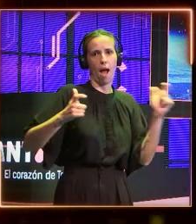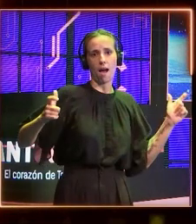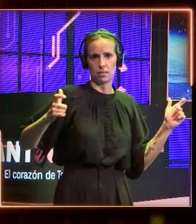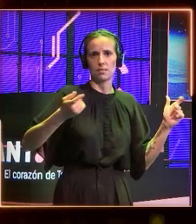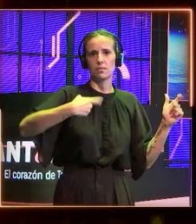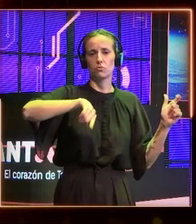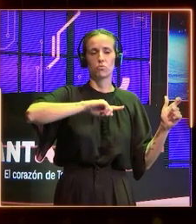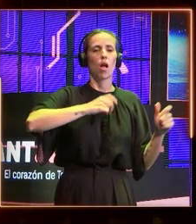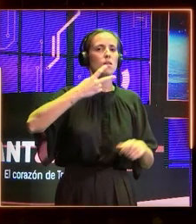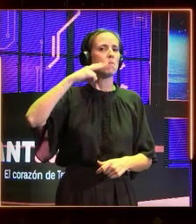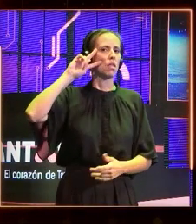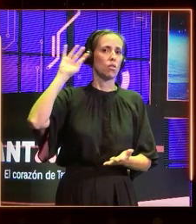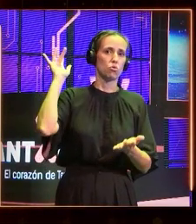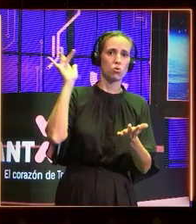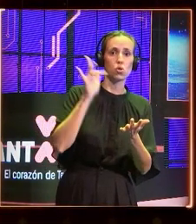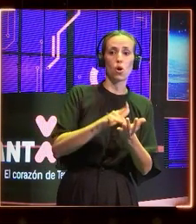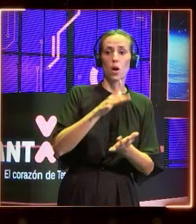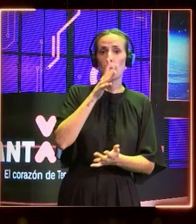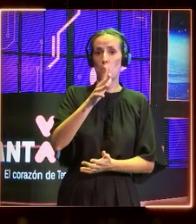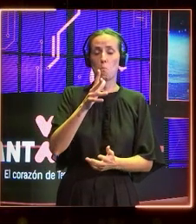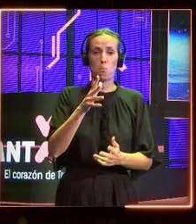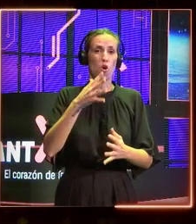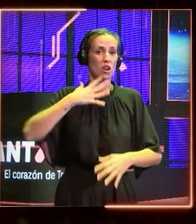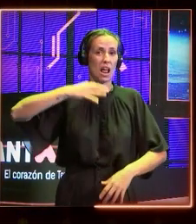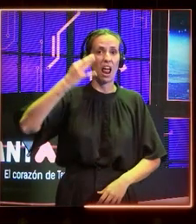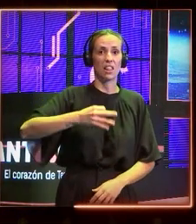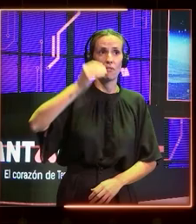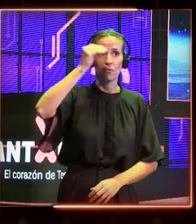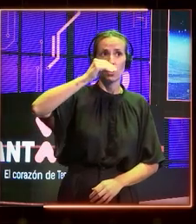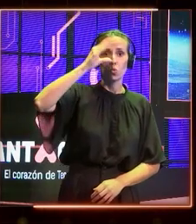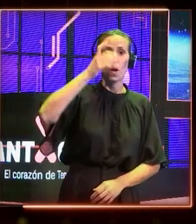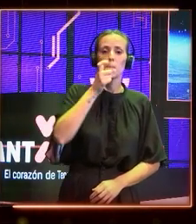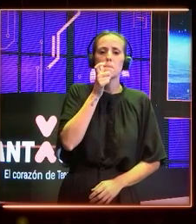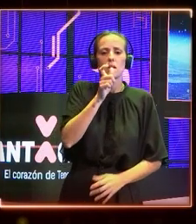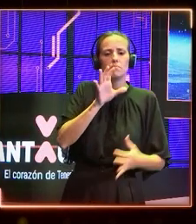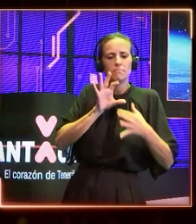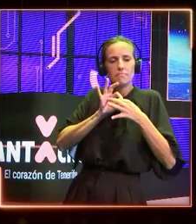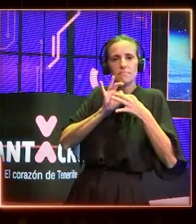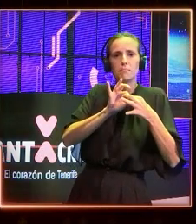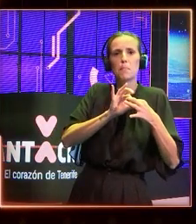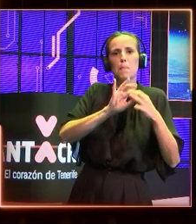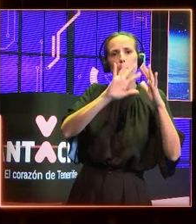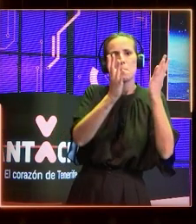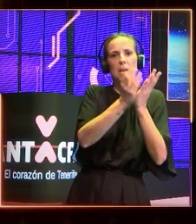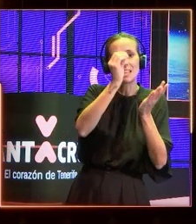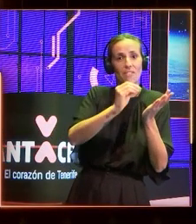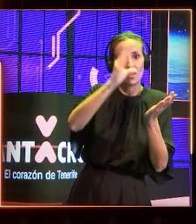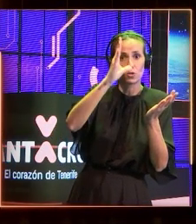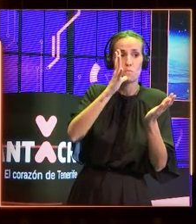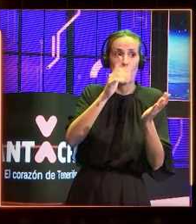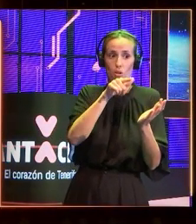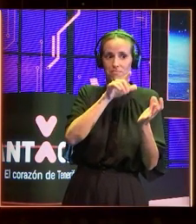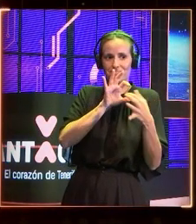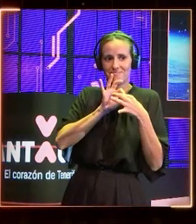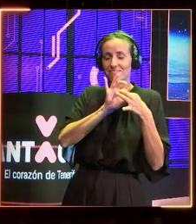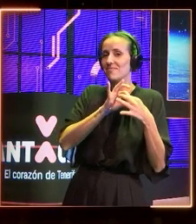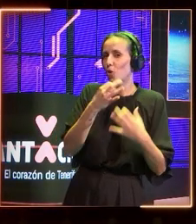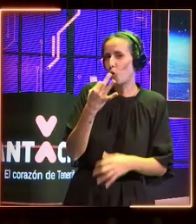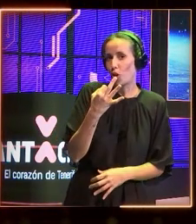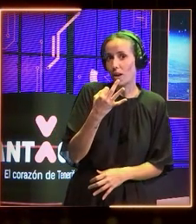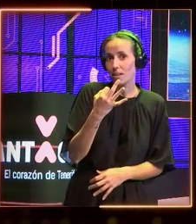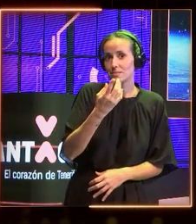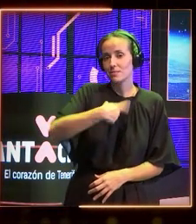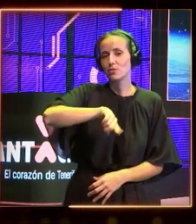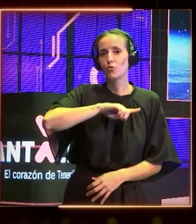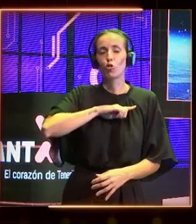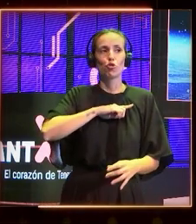experiencias que la realidad virtual sería el vocablo que estaría relacionado más con el metaverso ya que el metaverso se ha relacionado con conque